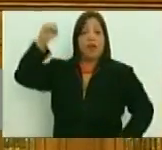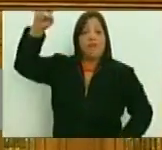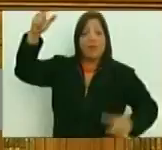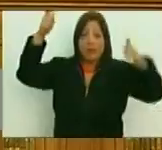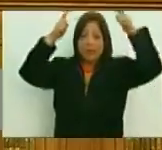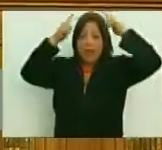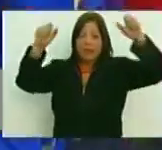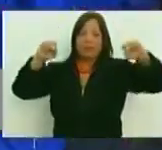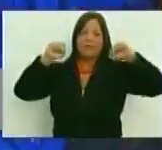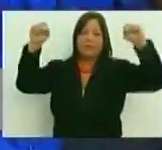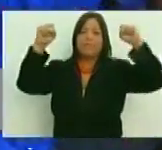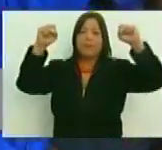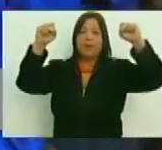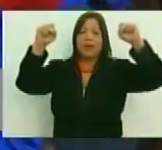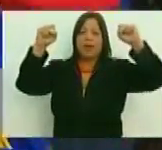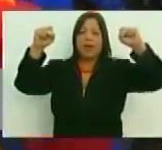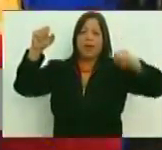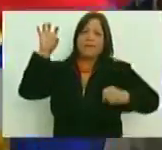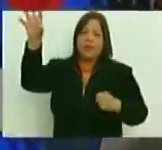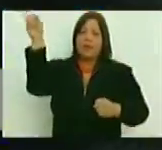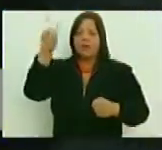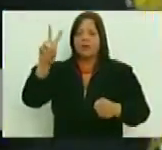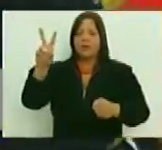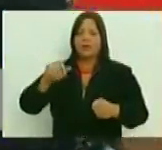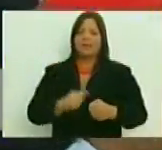Chávez! ¡Viva, ¡viva la patria!